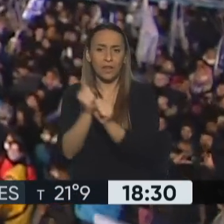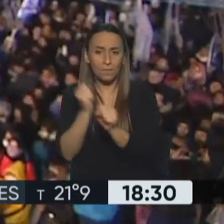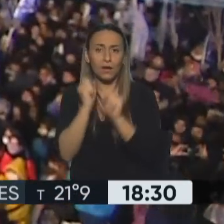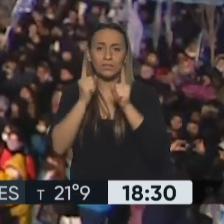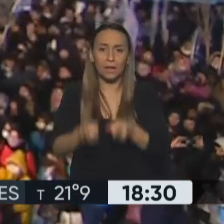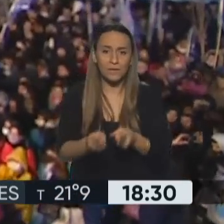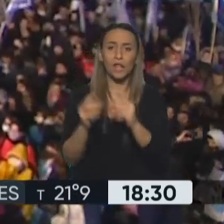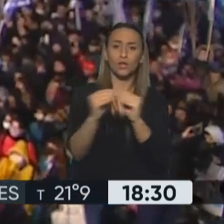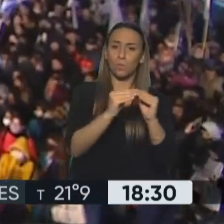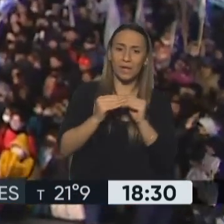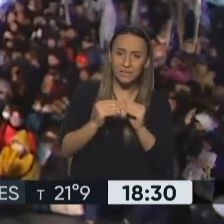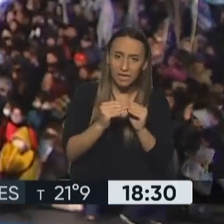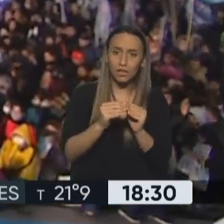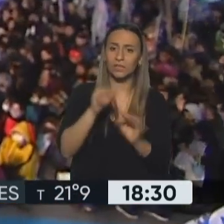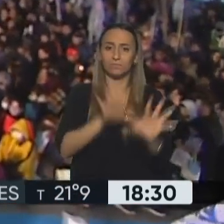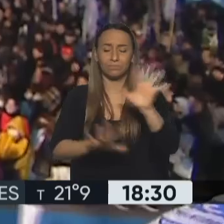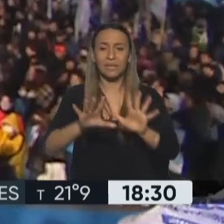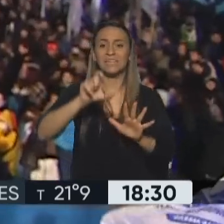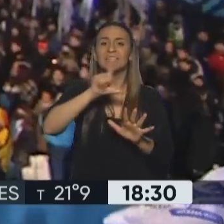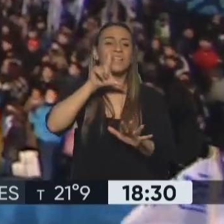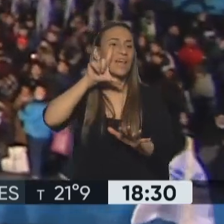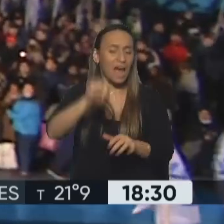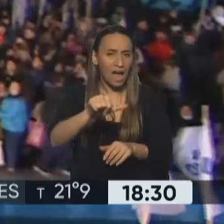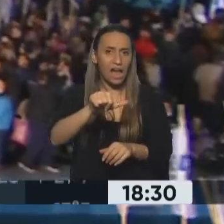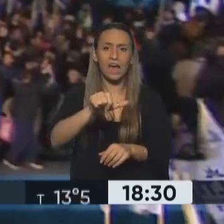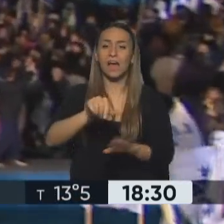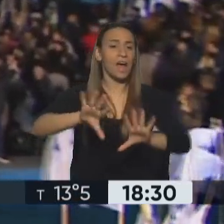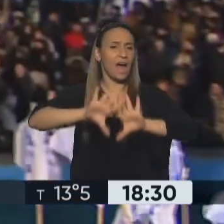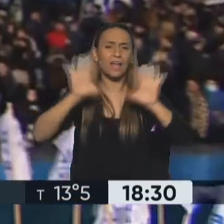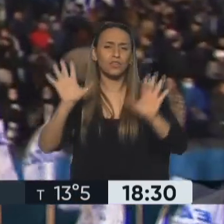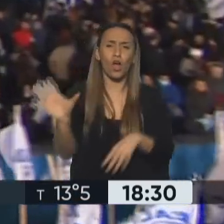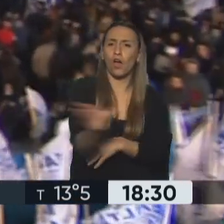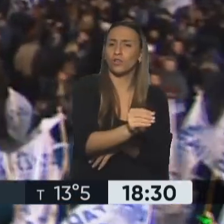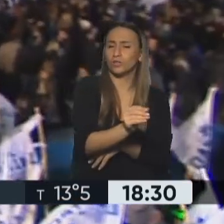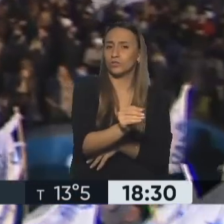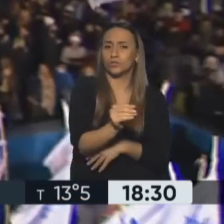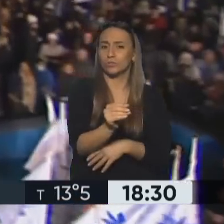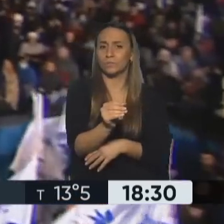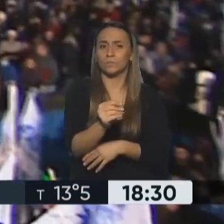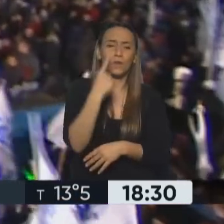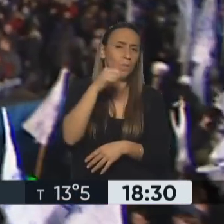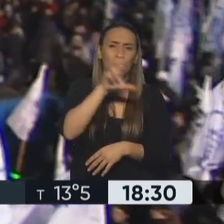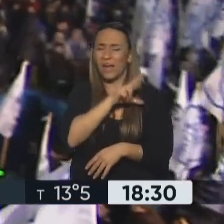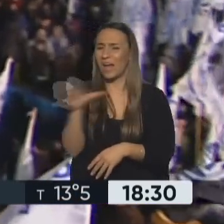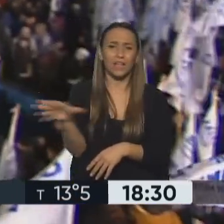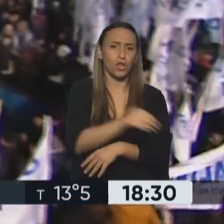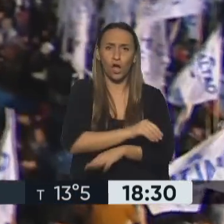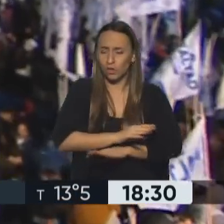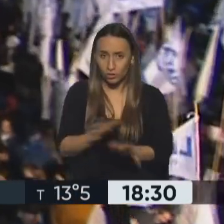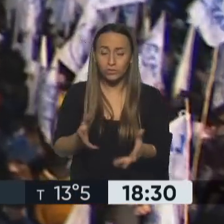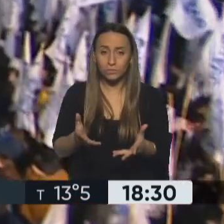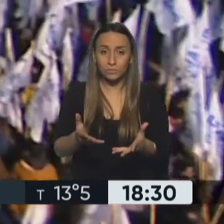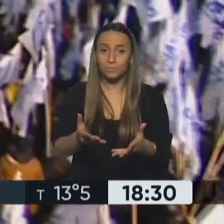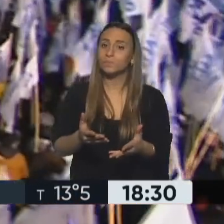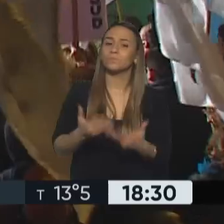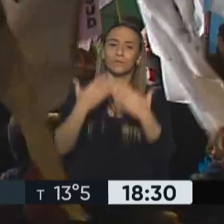compañeras de la Secretaría de Organización de la CTA, a todos, a todas, a todos los que han estado